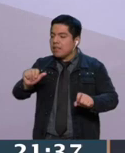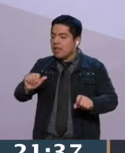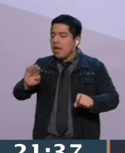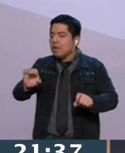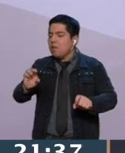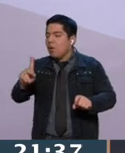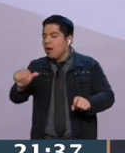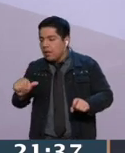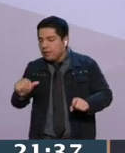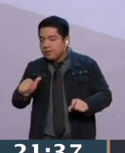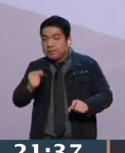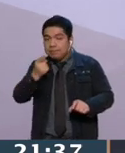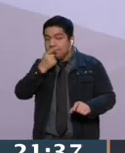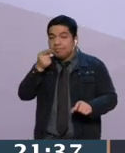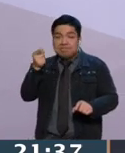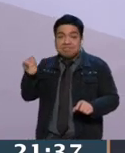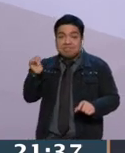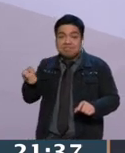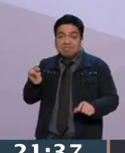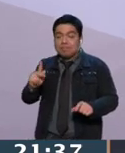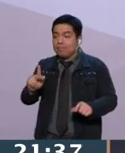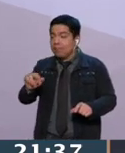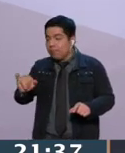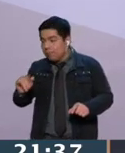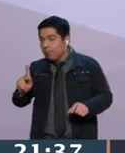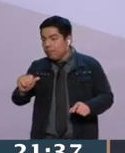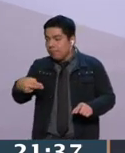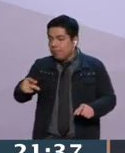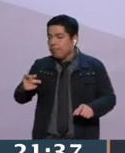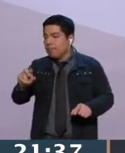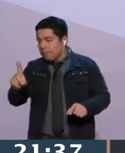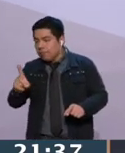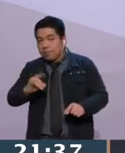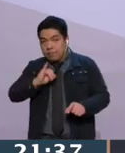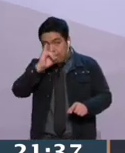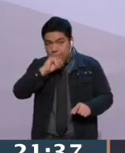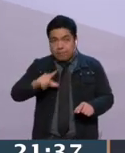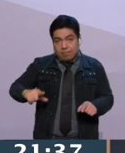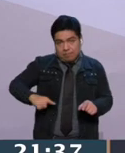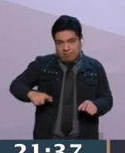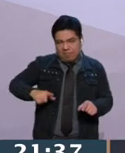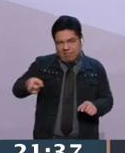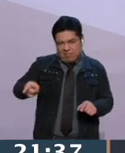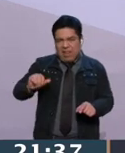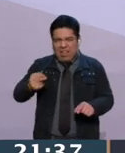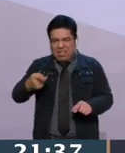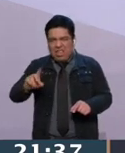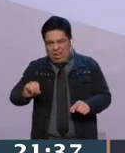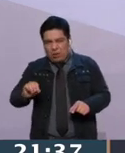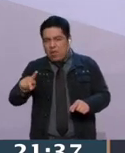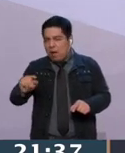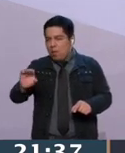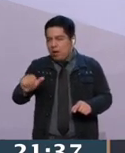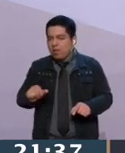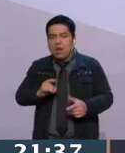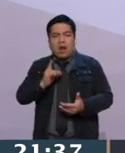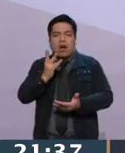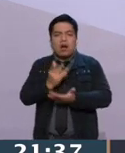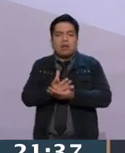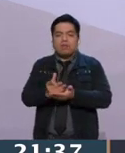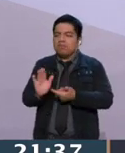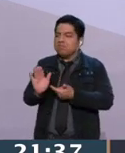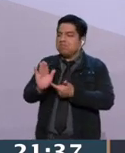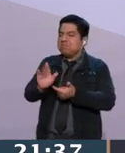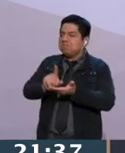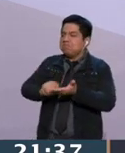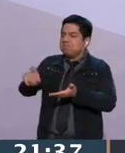que evidenciarán que el aspirante del PRI, del PAN y del PRD a la jefatura de gobierno, Santiago Taboada, dijeron, solo publica y declara falsedades